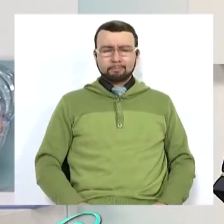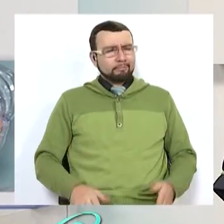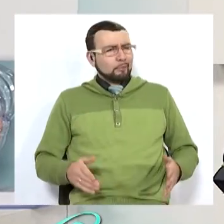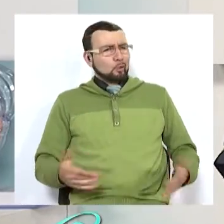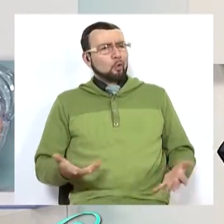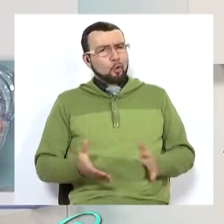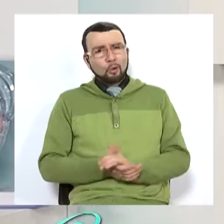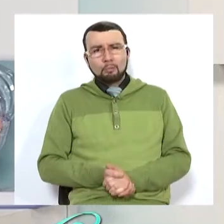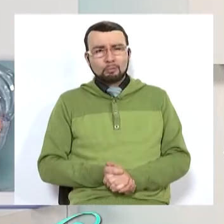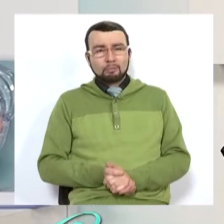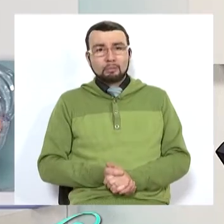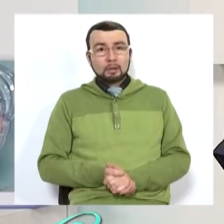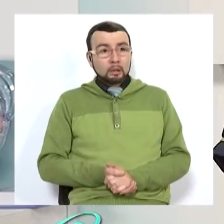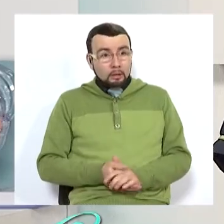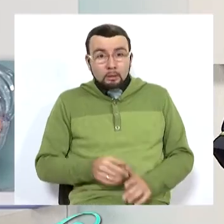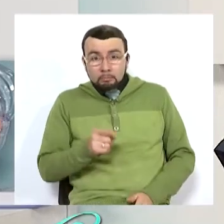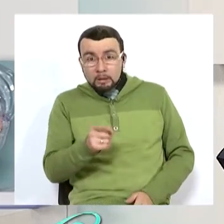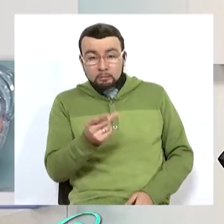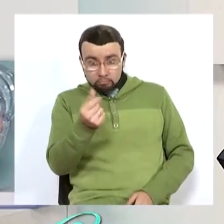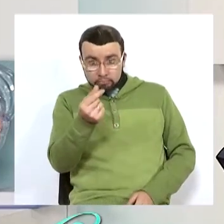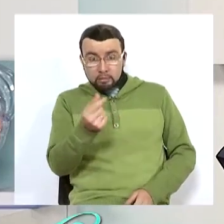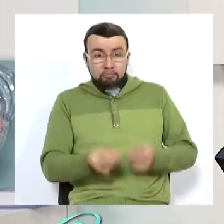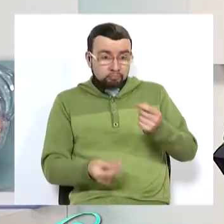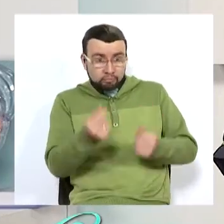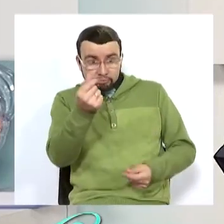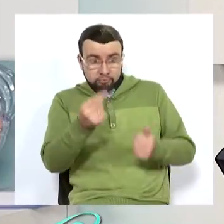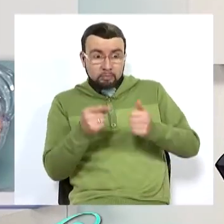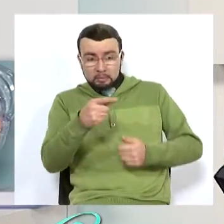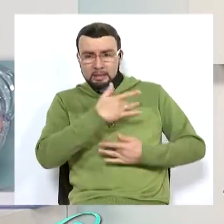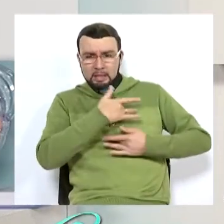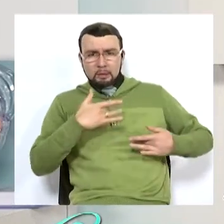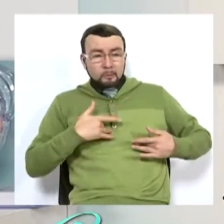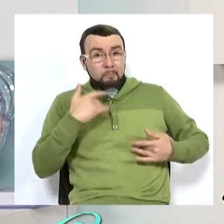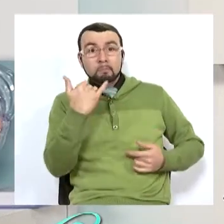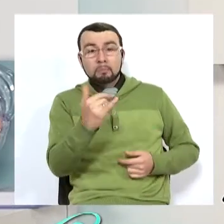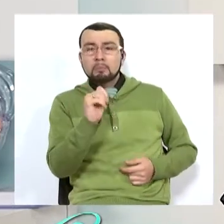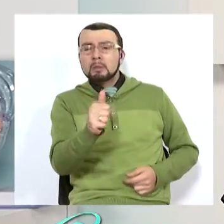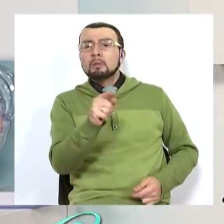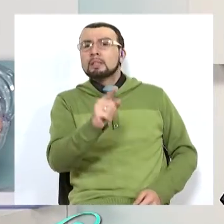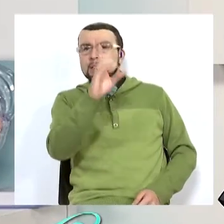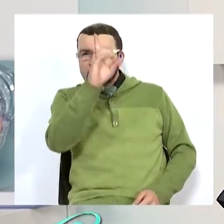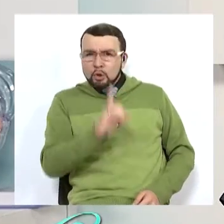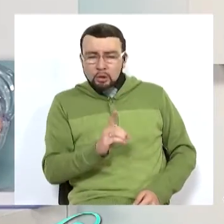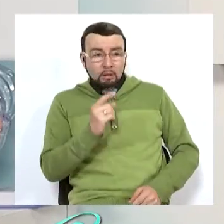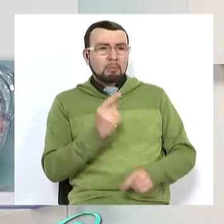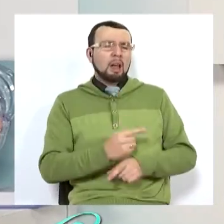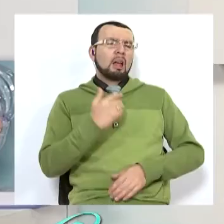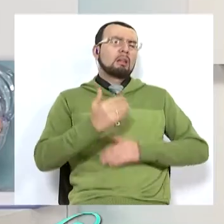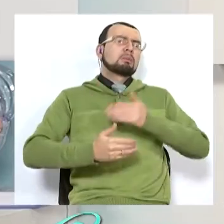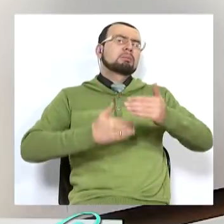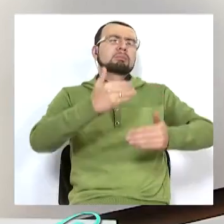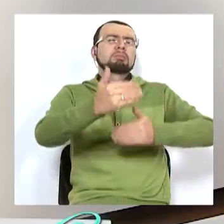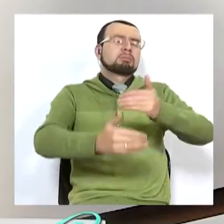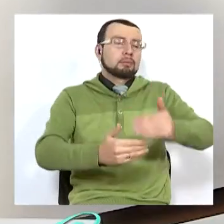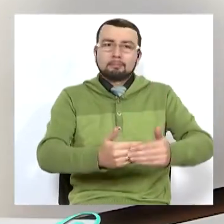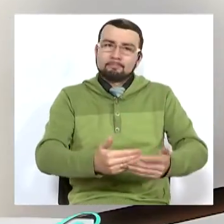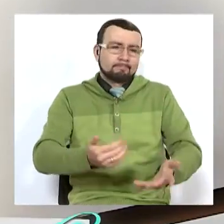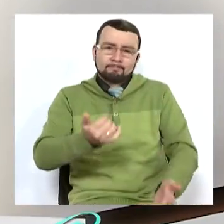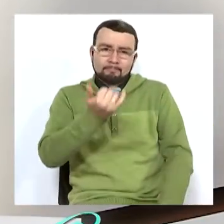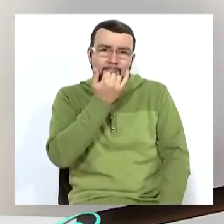uno, ni por economía financiera, ni por economía de salud, las decisiones que se toman que se aplacen de esa manera. Doctor